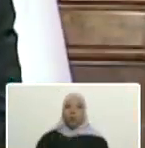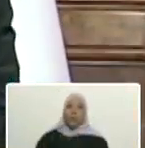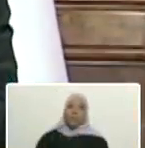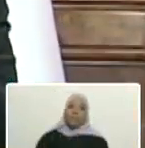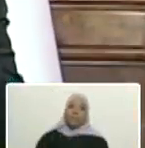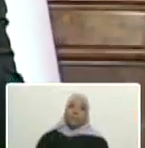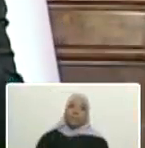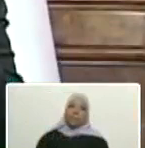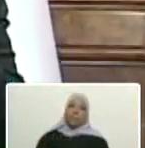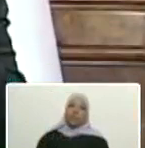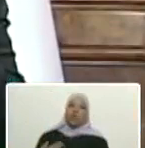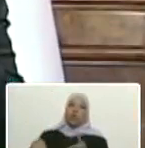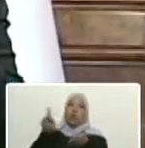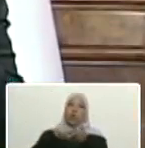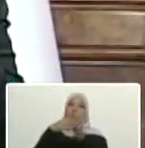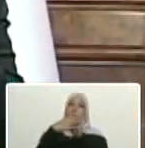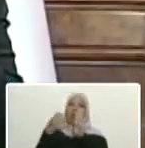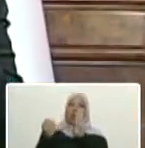una réplica